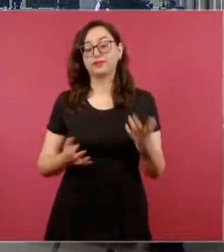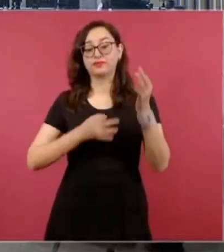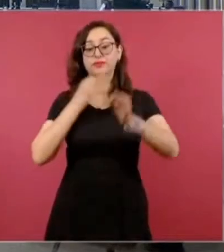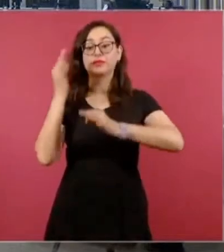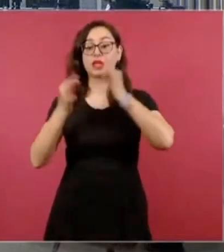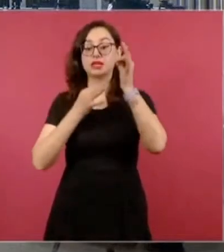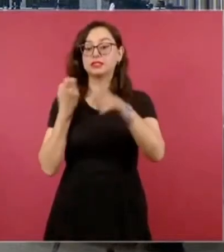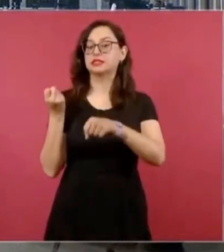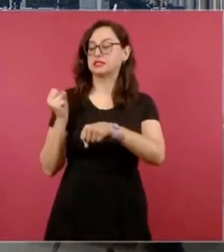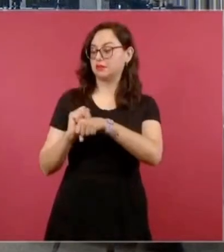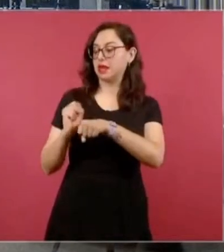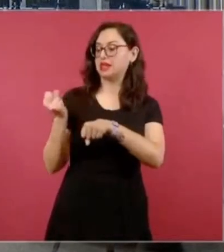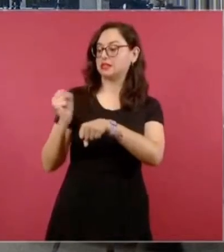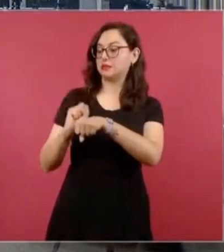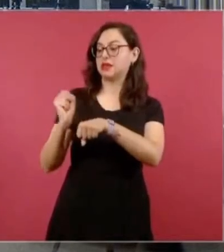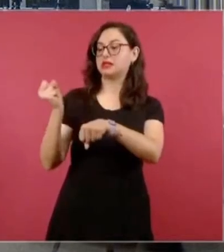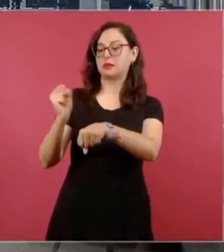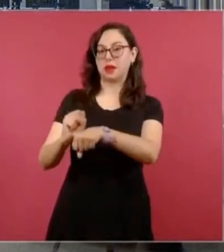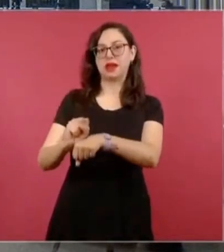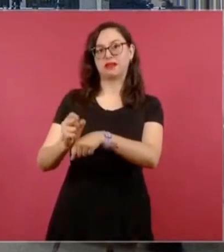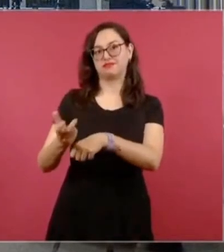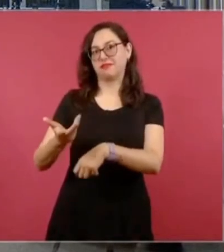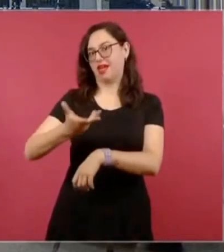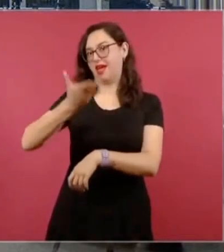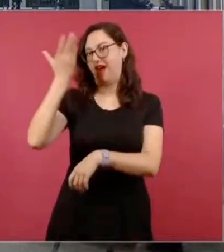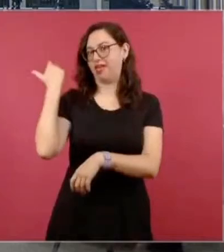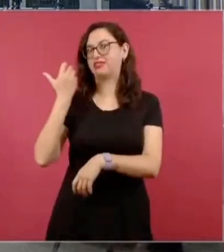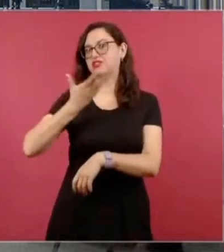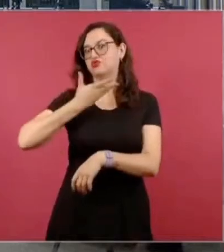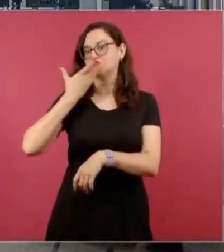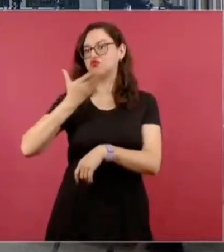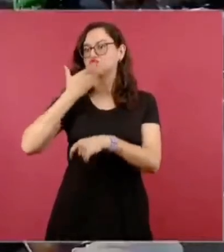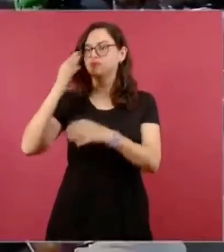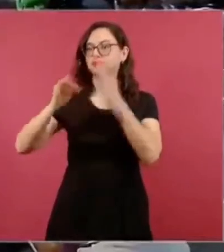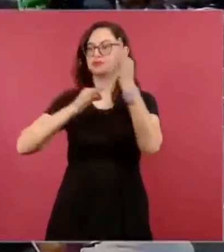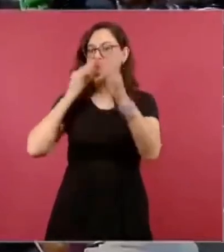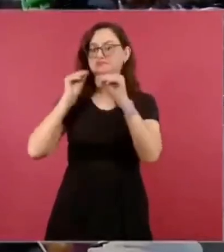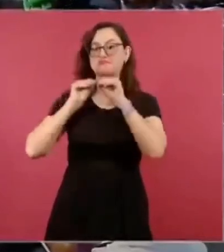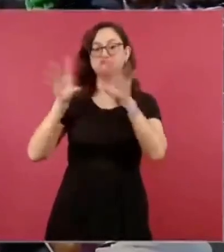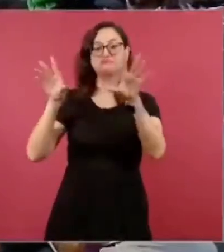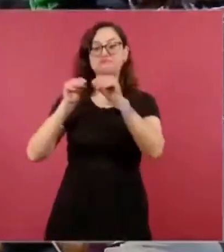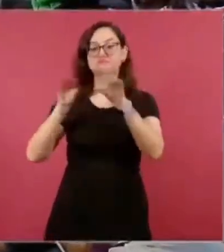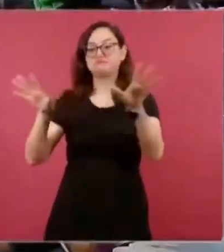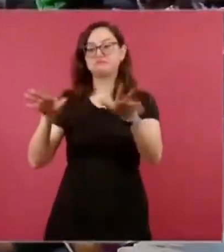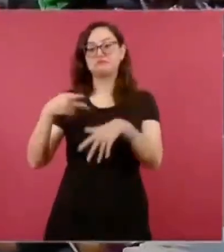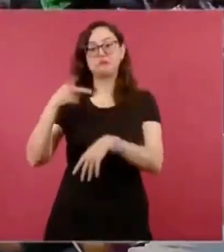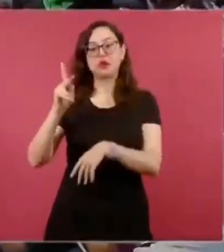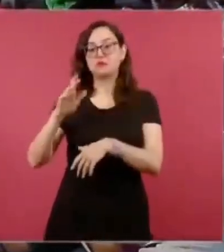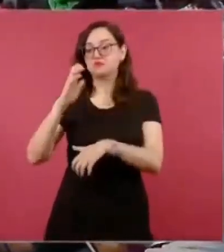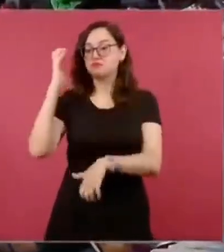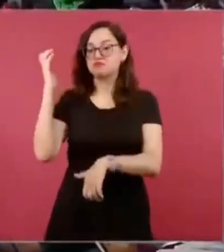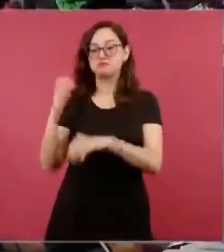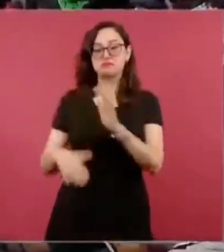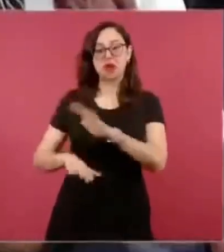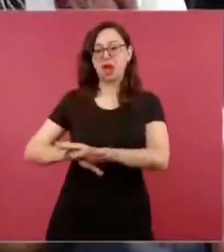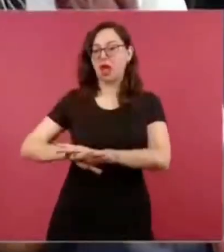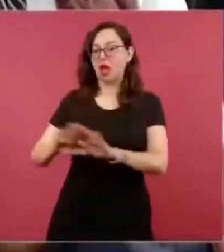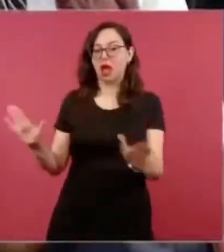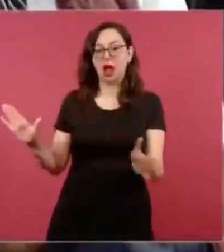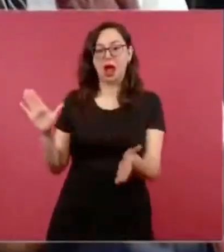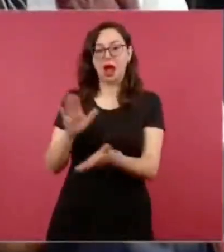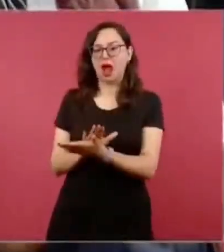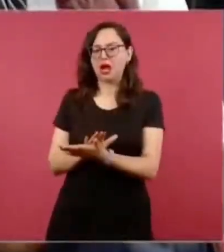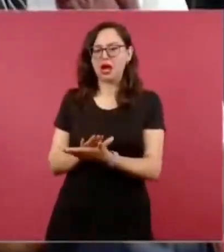que fue parteaguas en el periodismo mexicano de la segunda mitad del siglo XX, la revista Proceso. En la revista Proceso